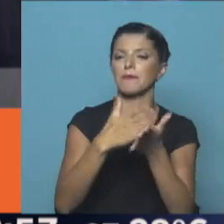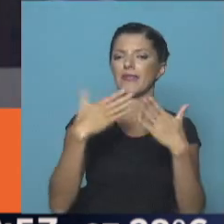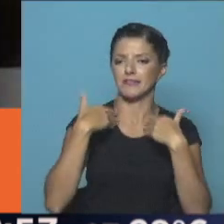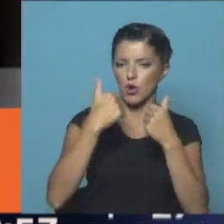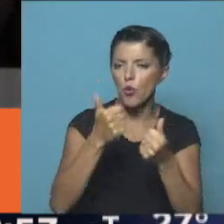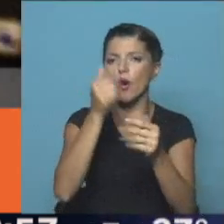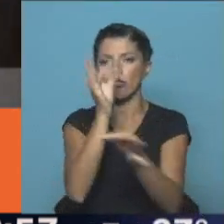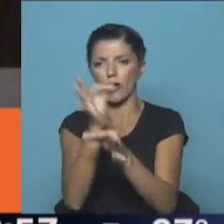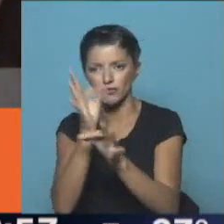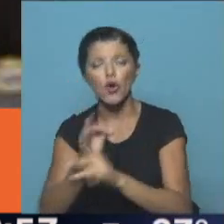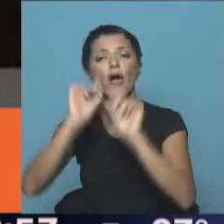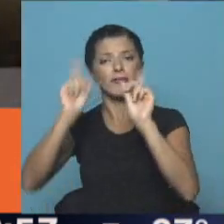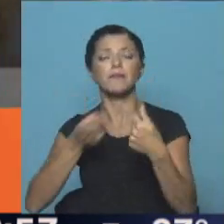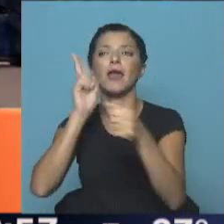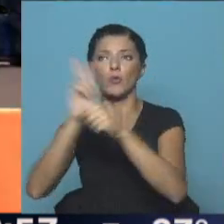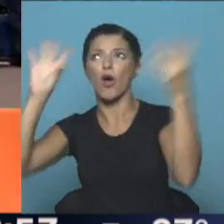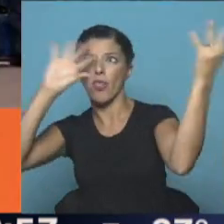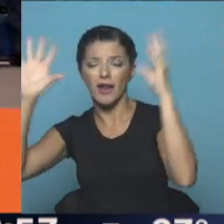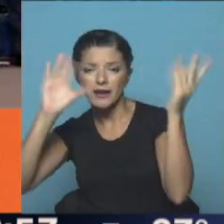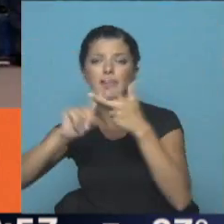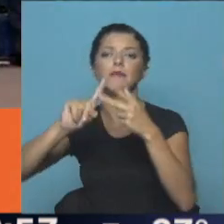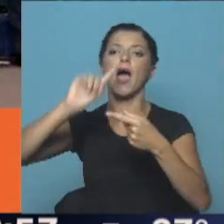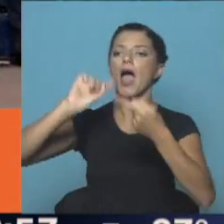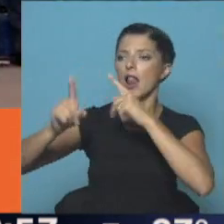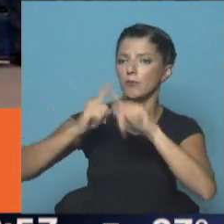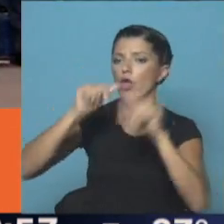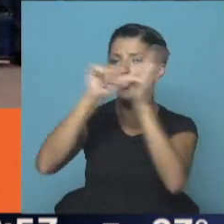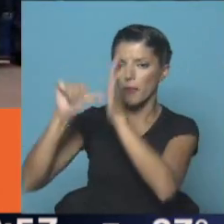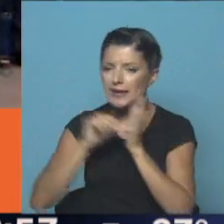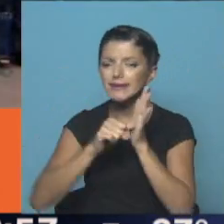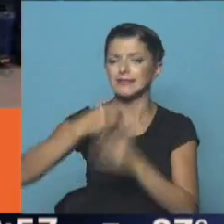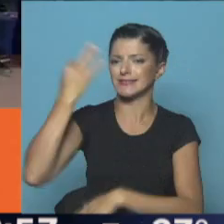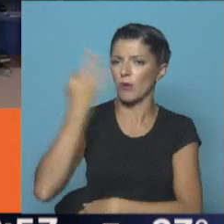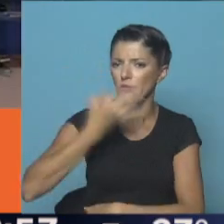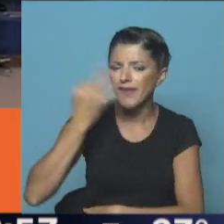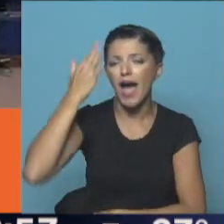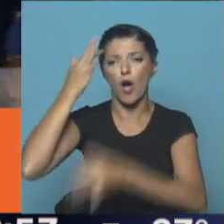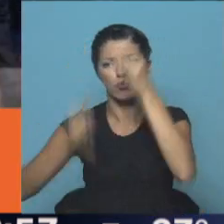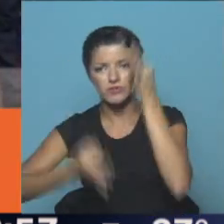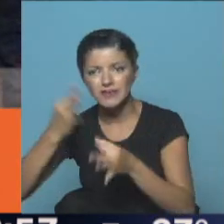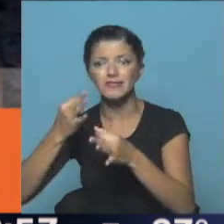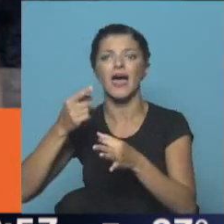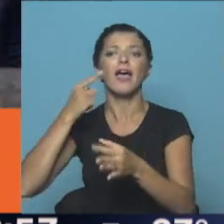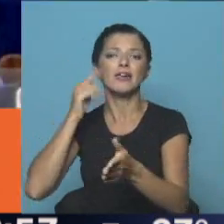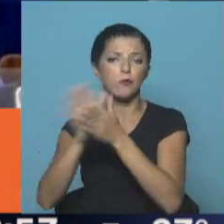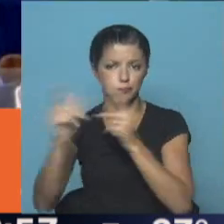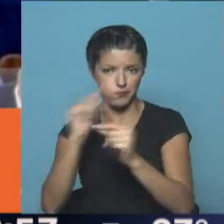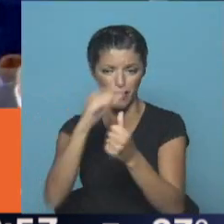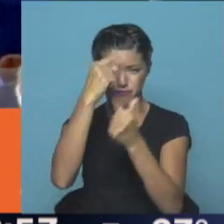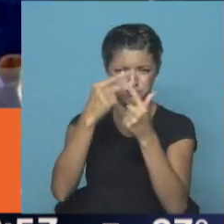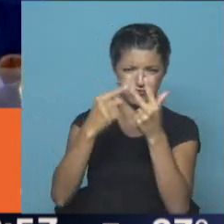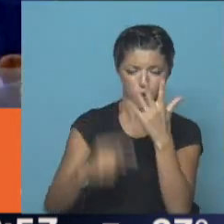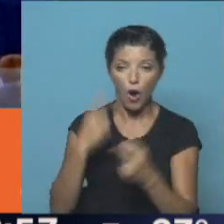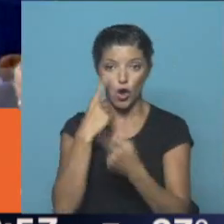hasta el medio ambiente, pasando por la diplomacia, la seguridad, la justicia y la migración. Todas